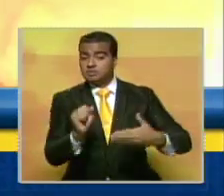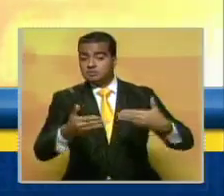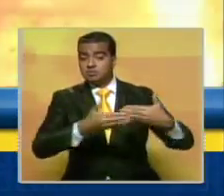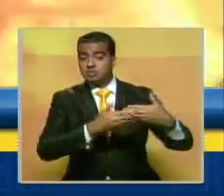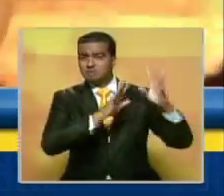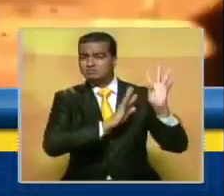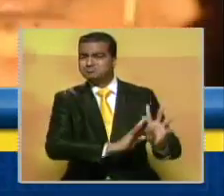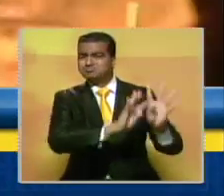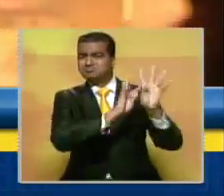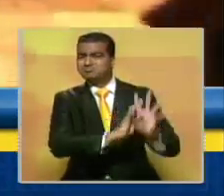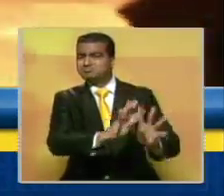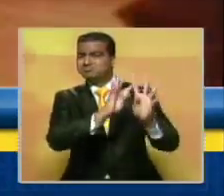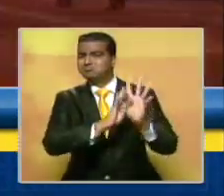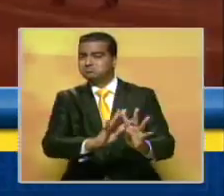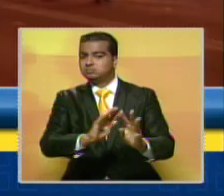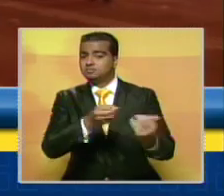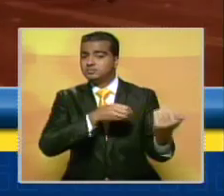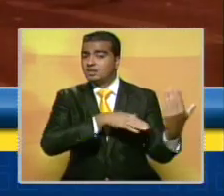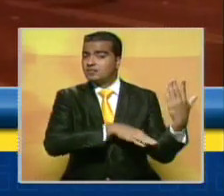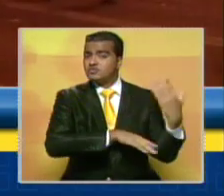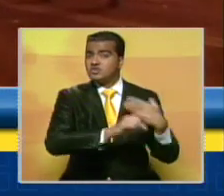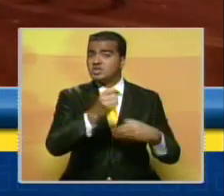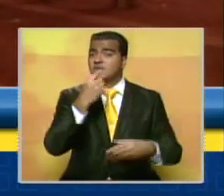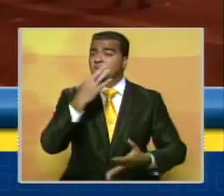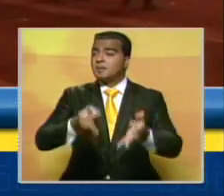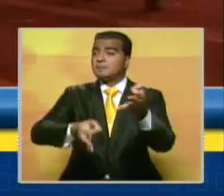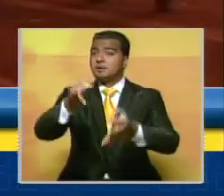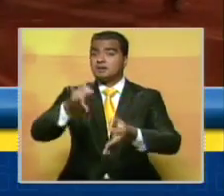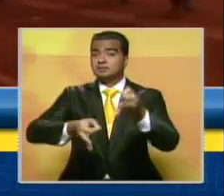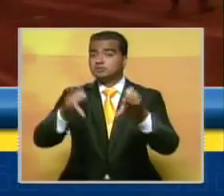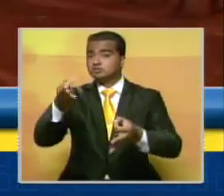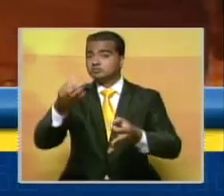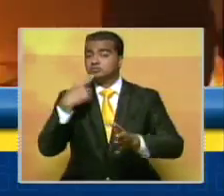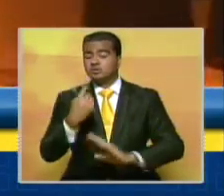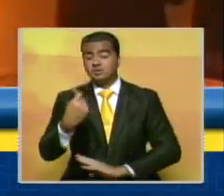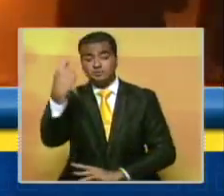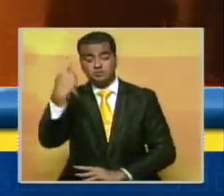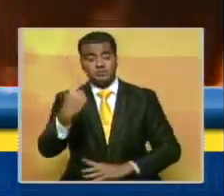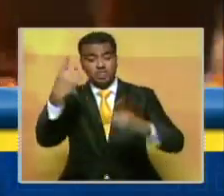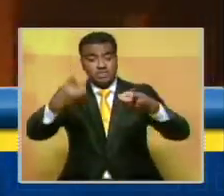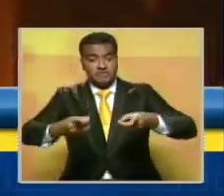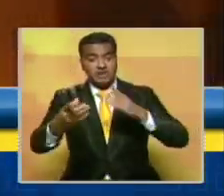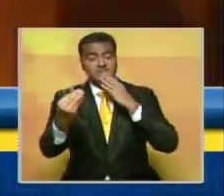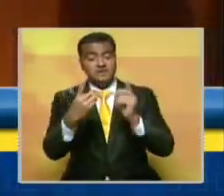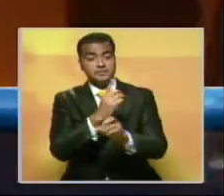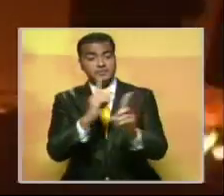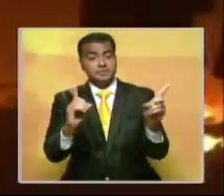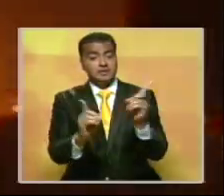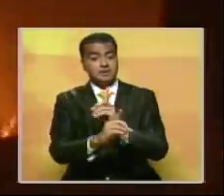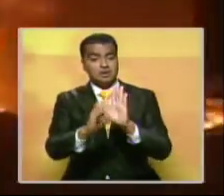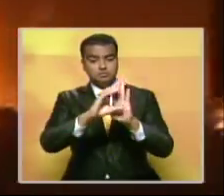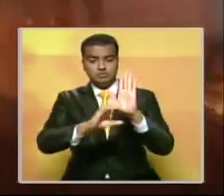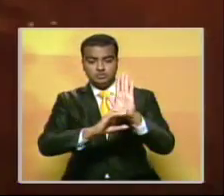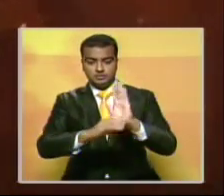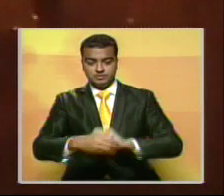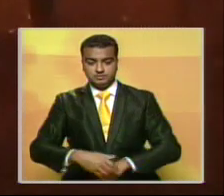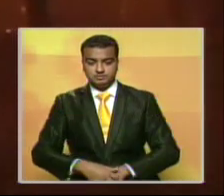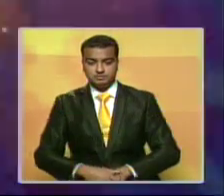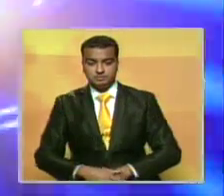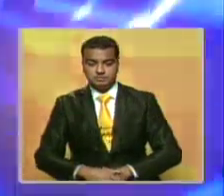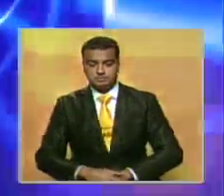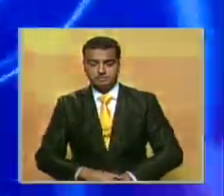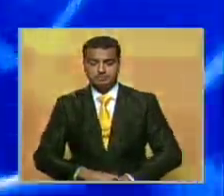los manifestantes que iban a marchar hacia el Parlamento, donde los diputados debían debatir reformas a la Constitución.